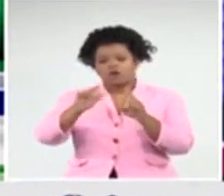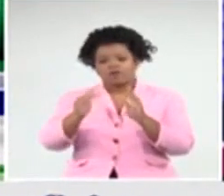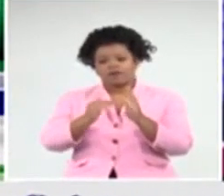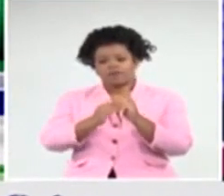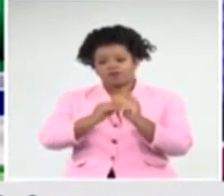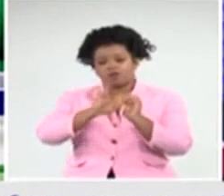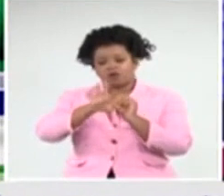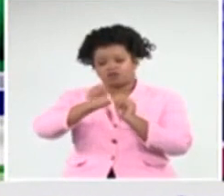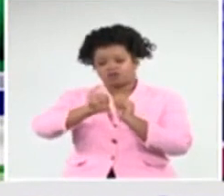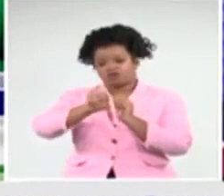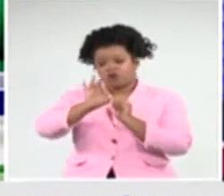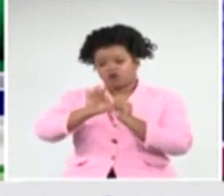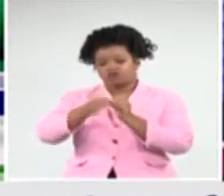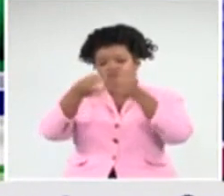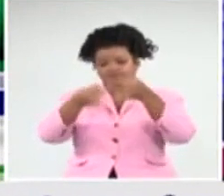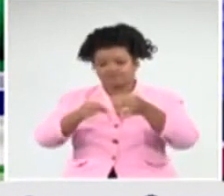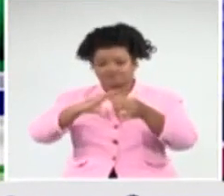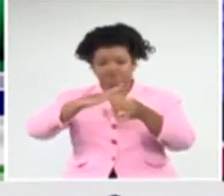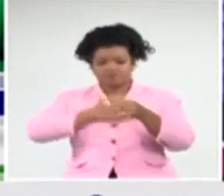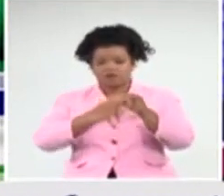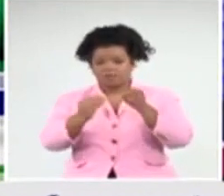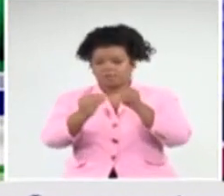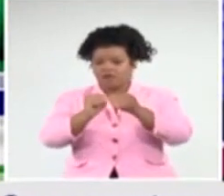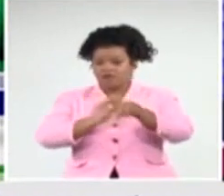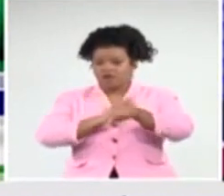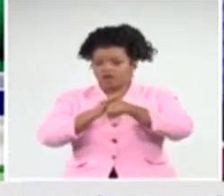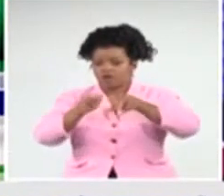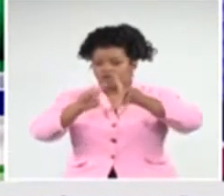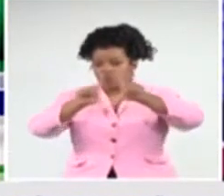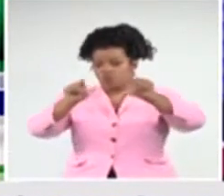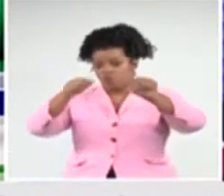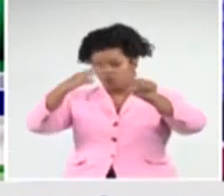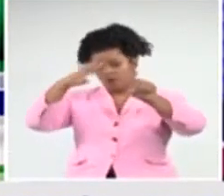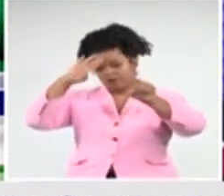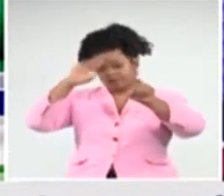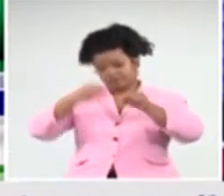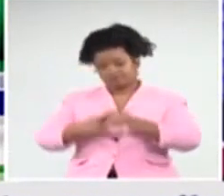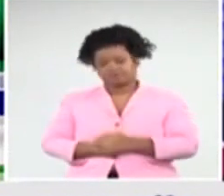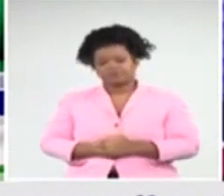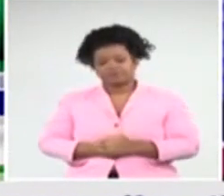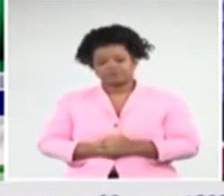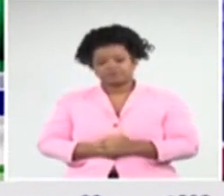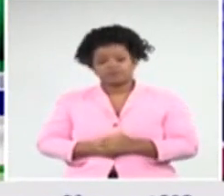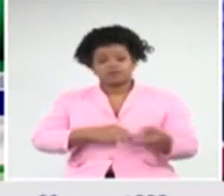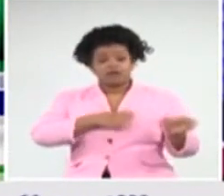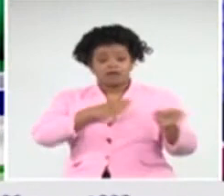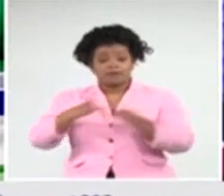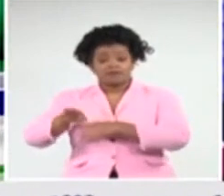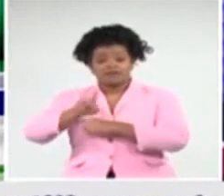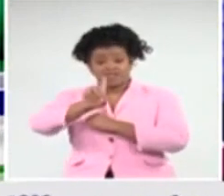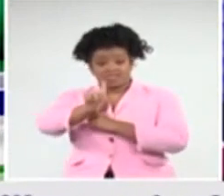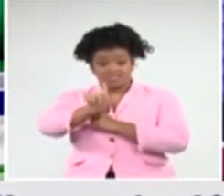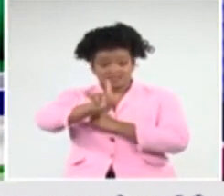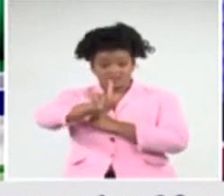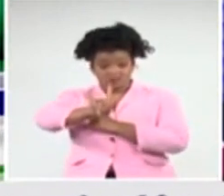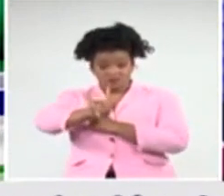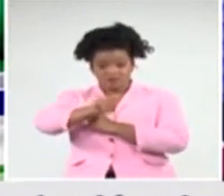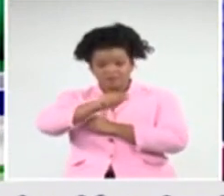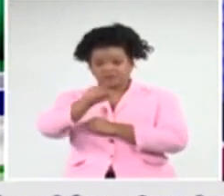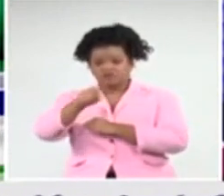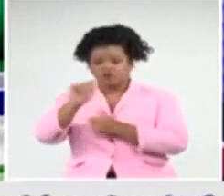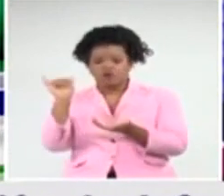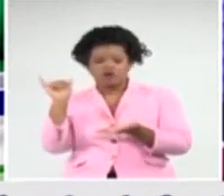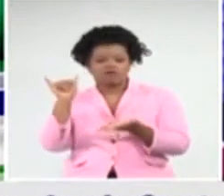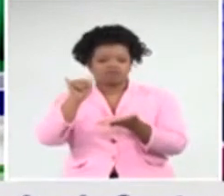9.408 son consecuencia de la transmisión autóctona en el territorio y 19 son casos